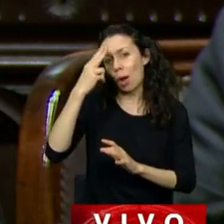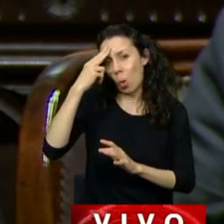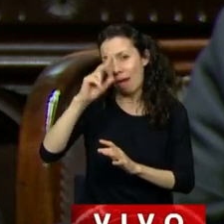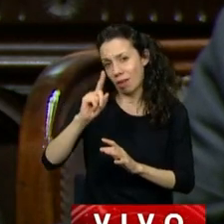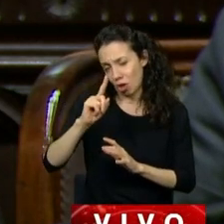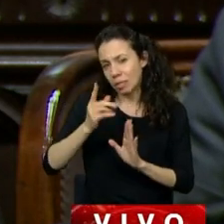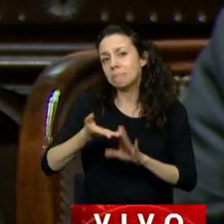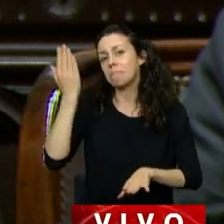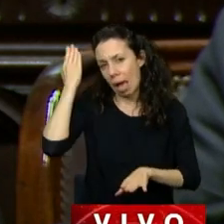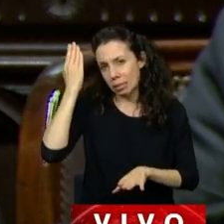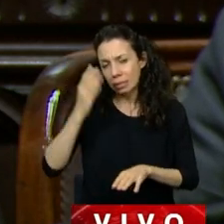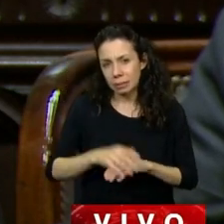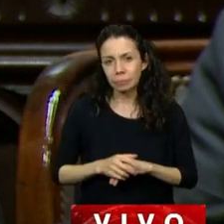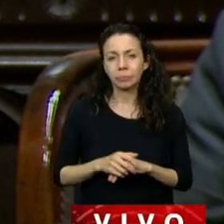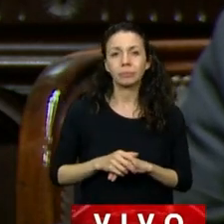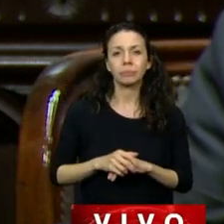más.